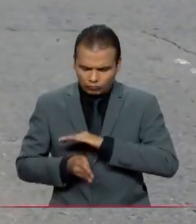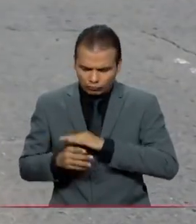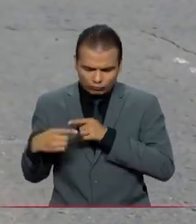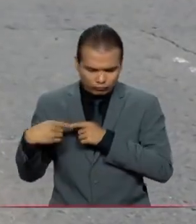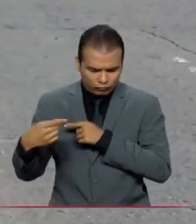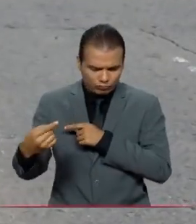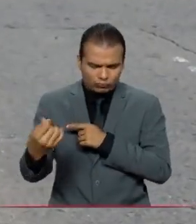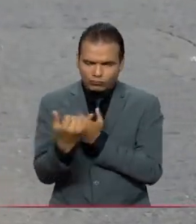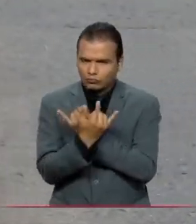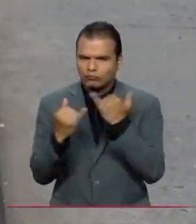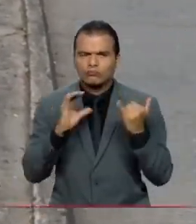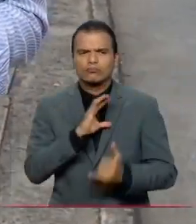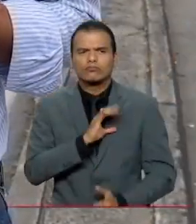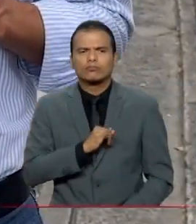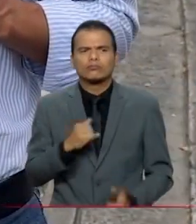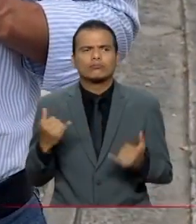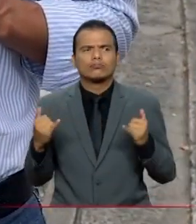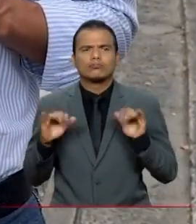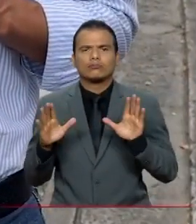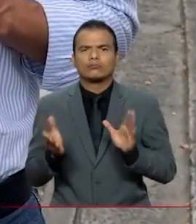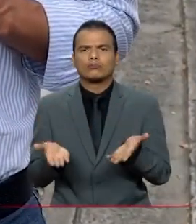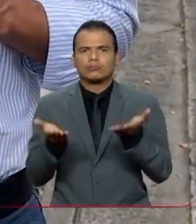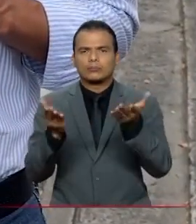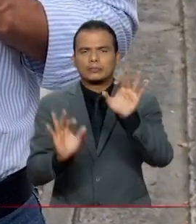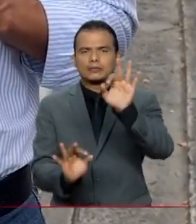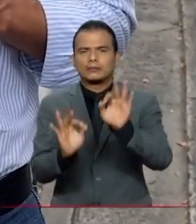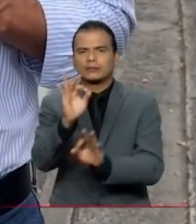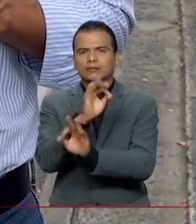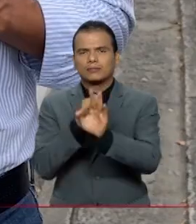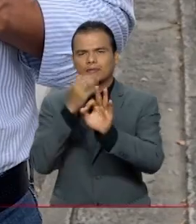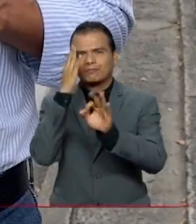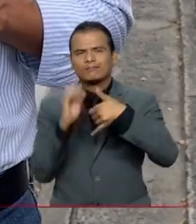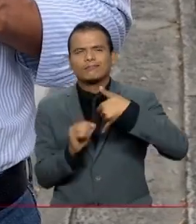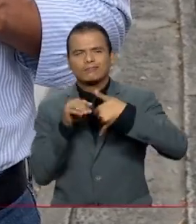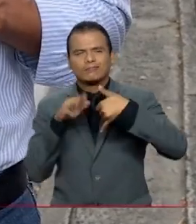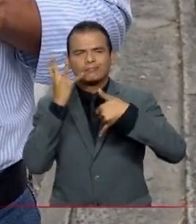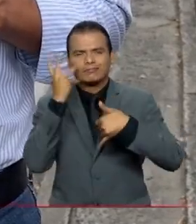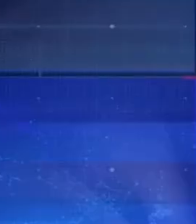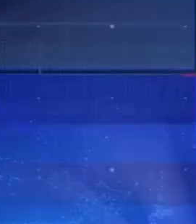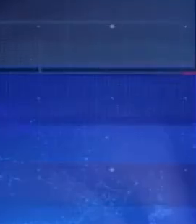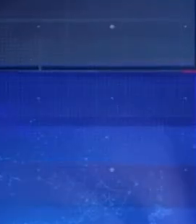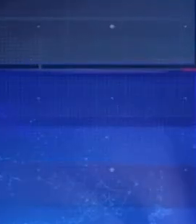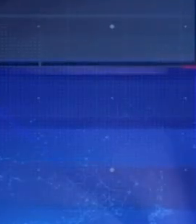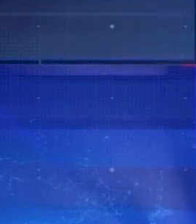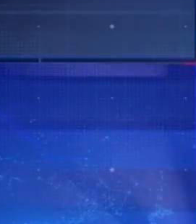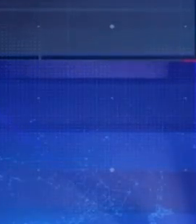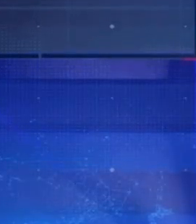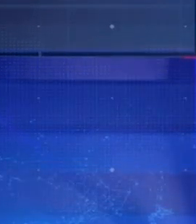la ciudad. Es toda la información desde el sur de Cali. John Alex Henao, Telepacífico Noticias, la región todos los días.